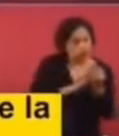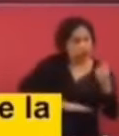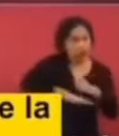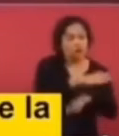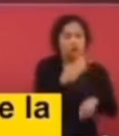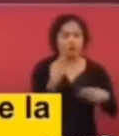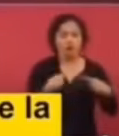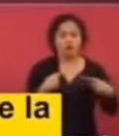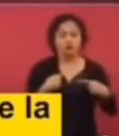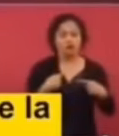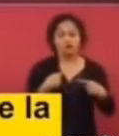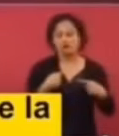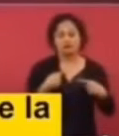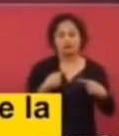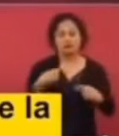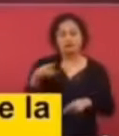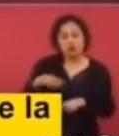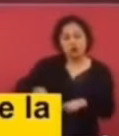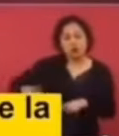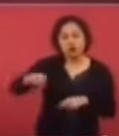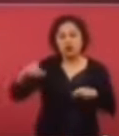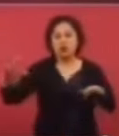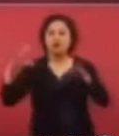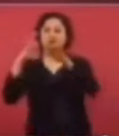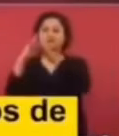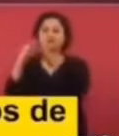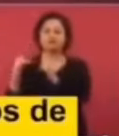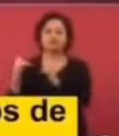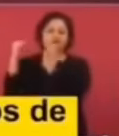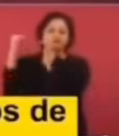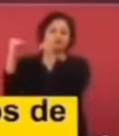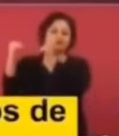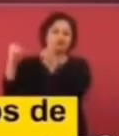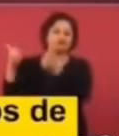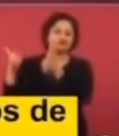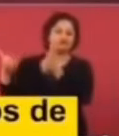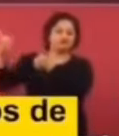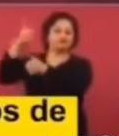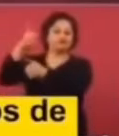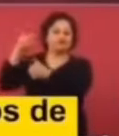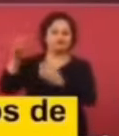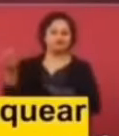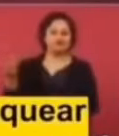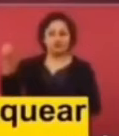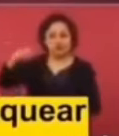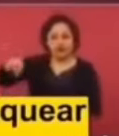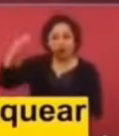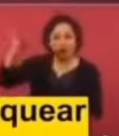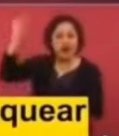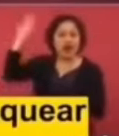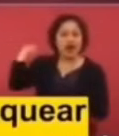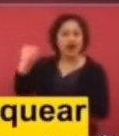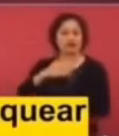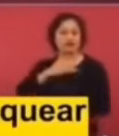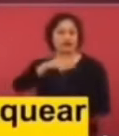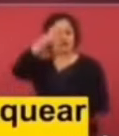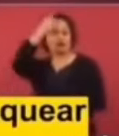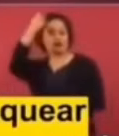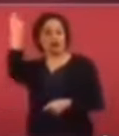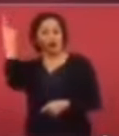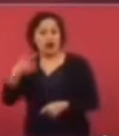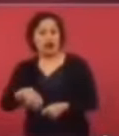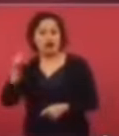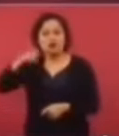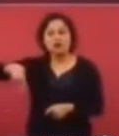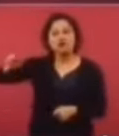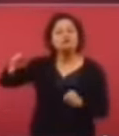Ustedes están al servicio de la oligarquía, de los que se sentían dueños de México, de los que se dedicaron a saquear a